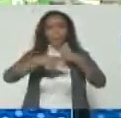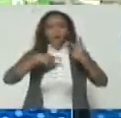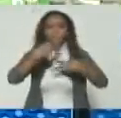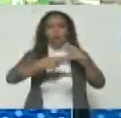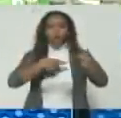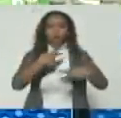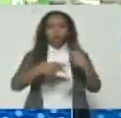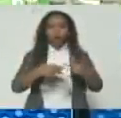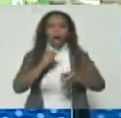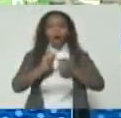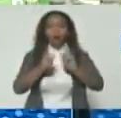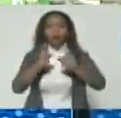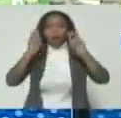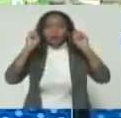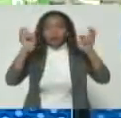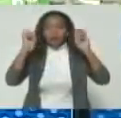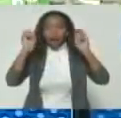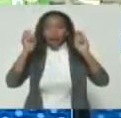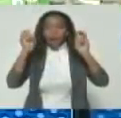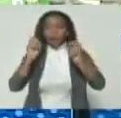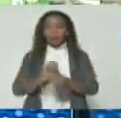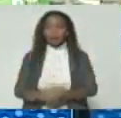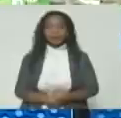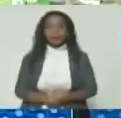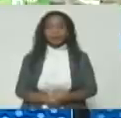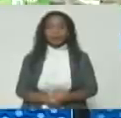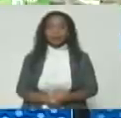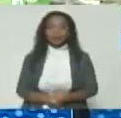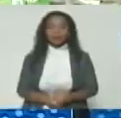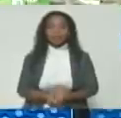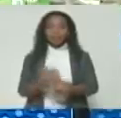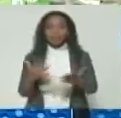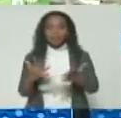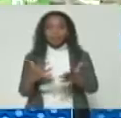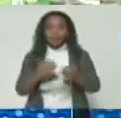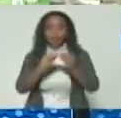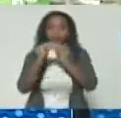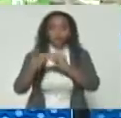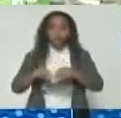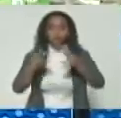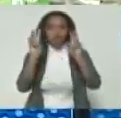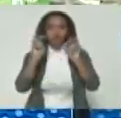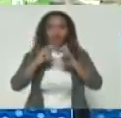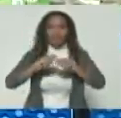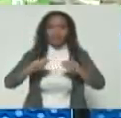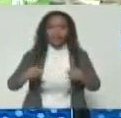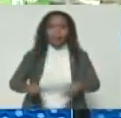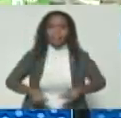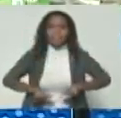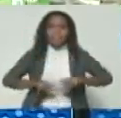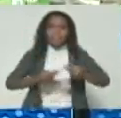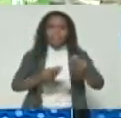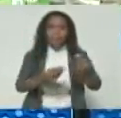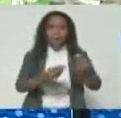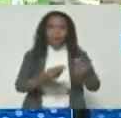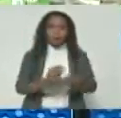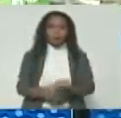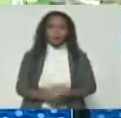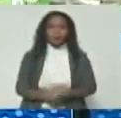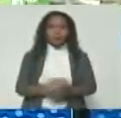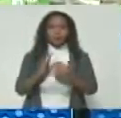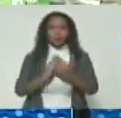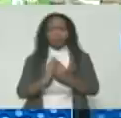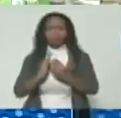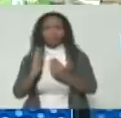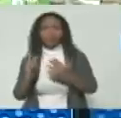En algunos casos ha costado que produzcan en las nuevas tierras que se le han entregado. Ha costado porque